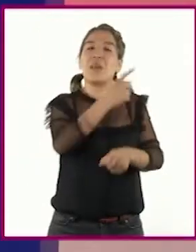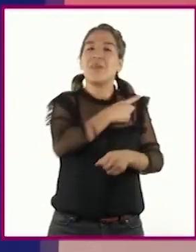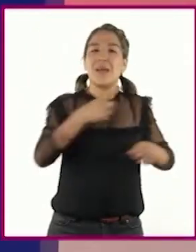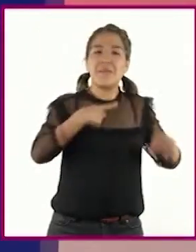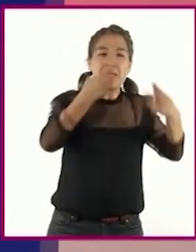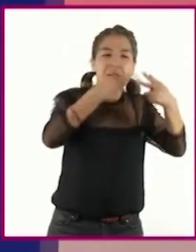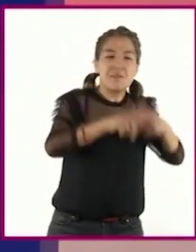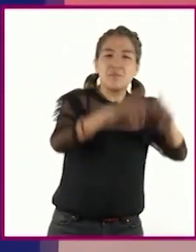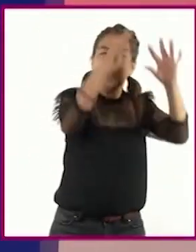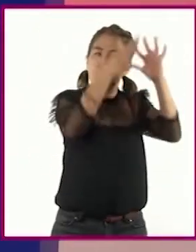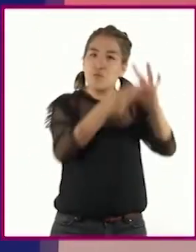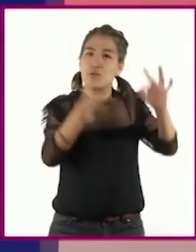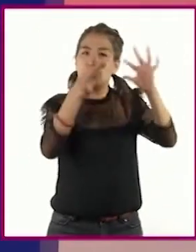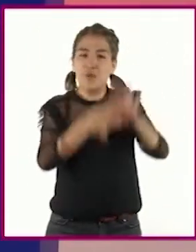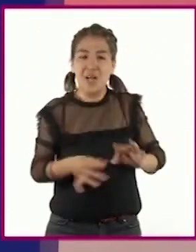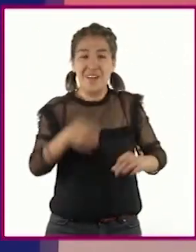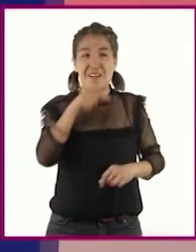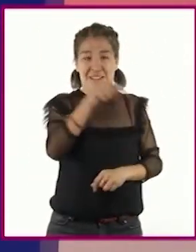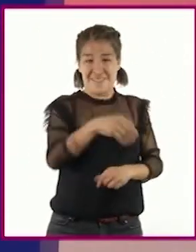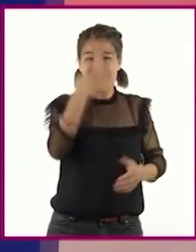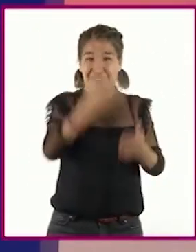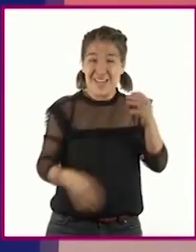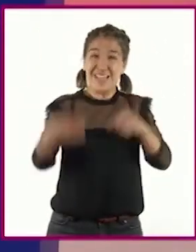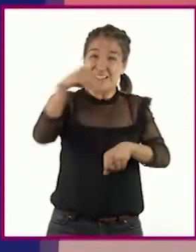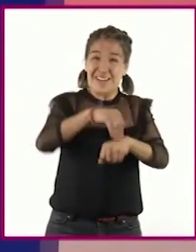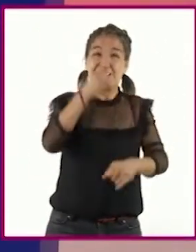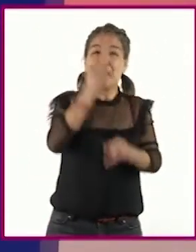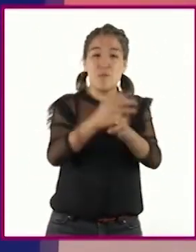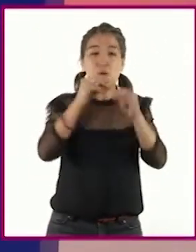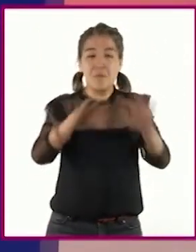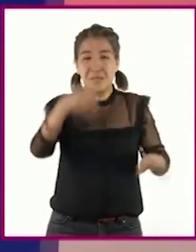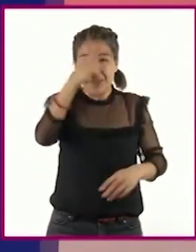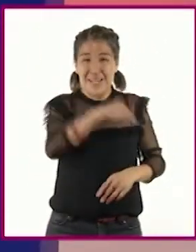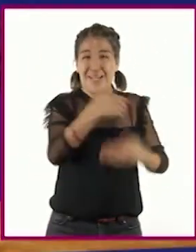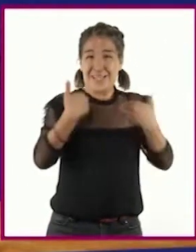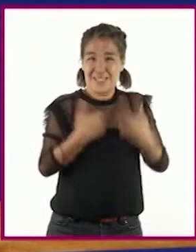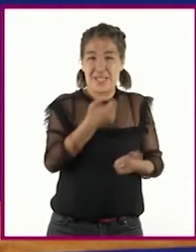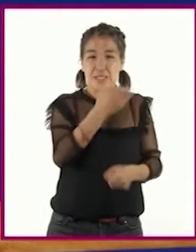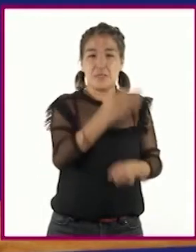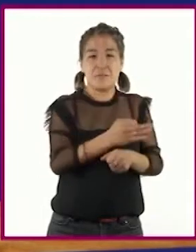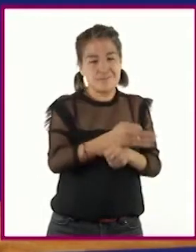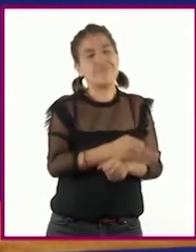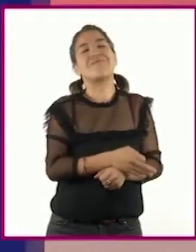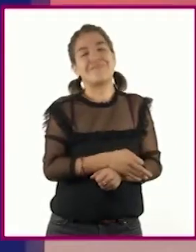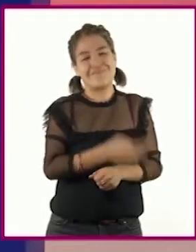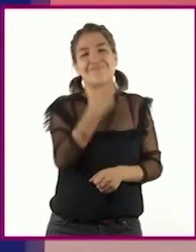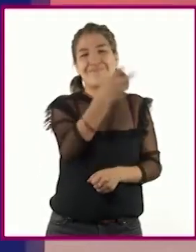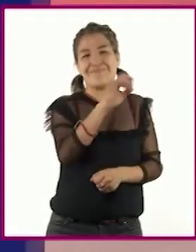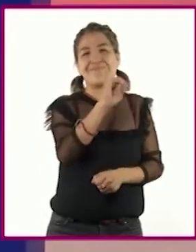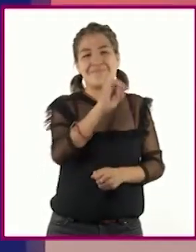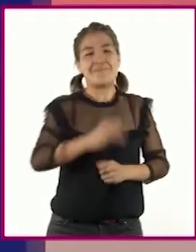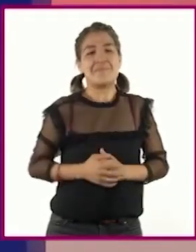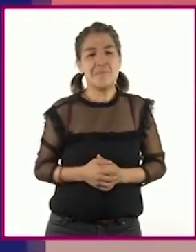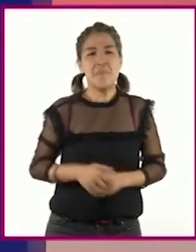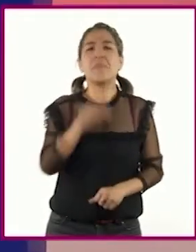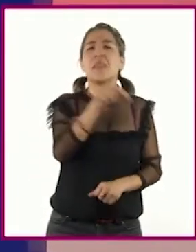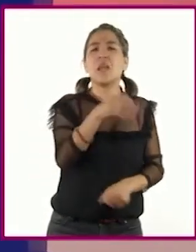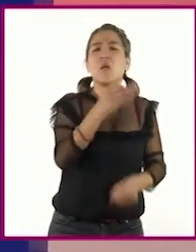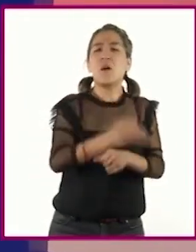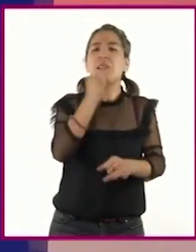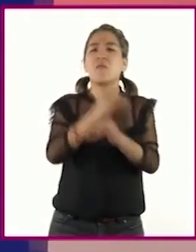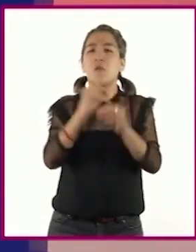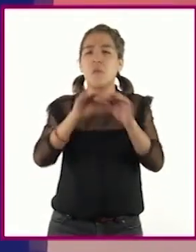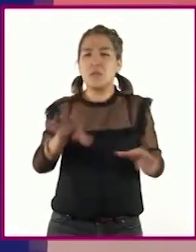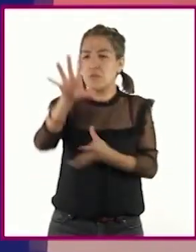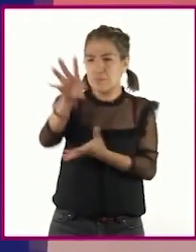contextualizado. ¿Quiere decir que falta información para poder entender esta parte? Exacto. Entre su información